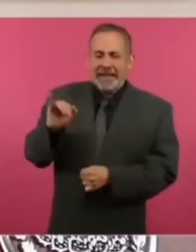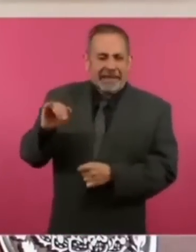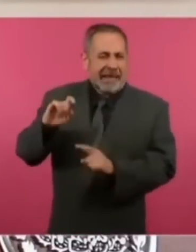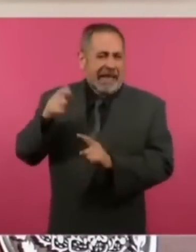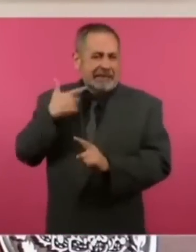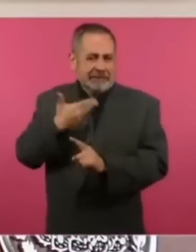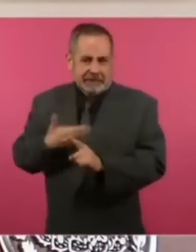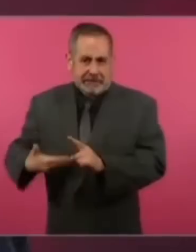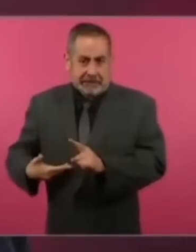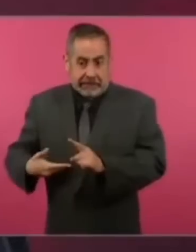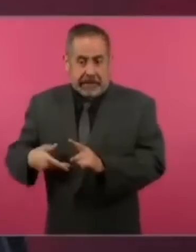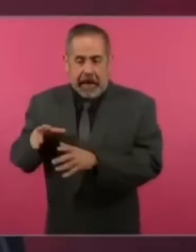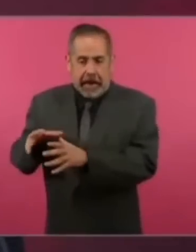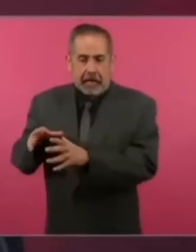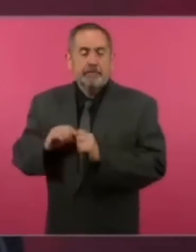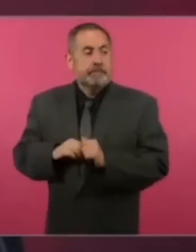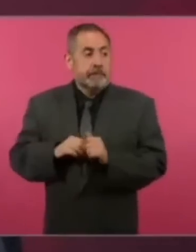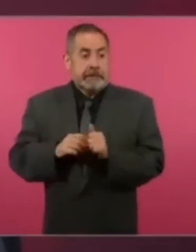desde mero arriba,